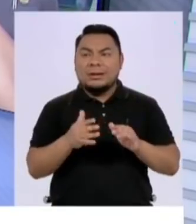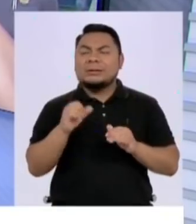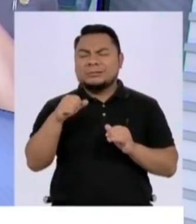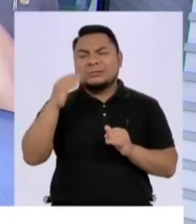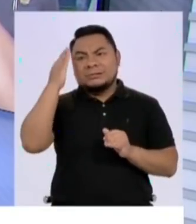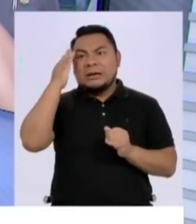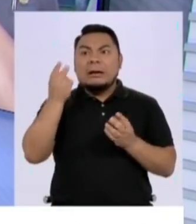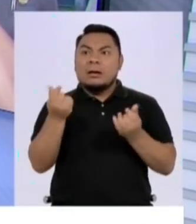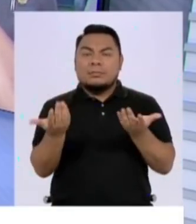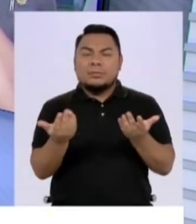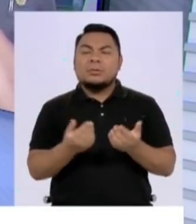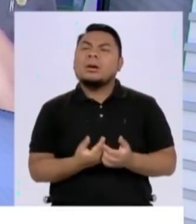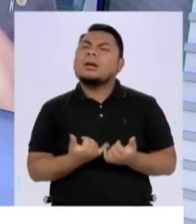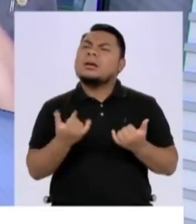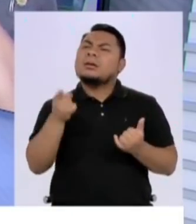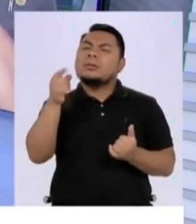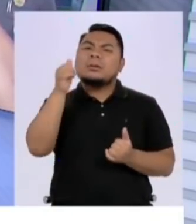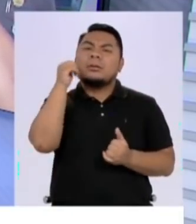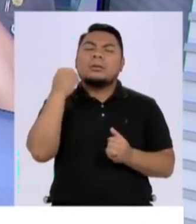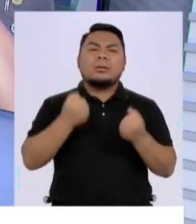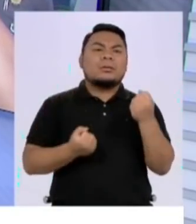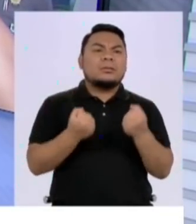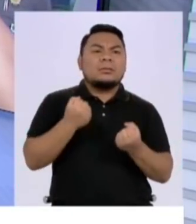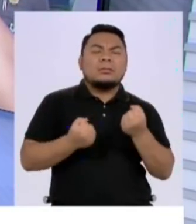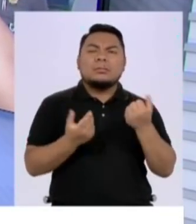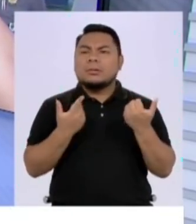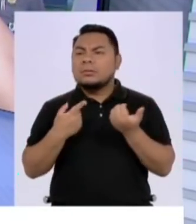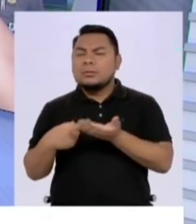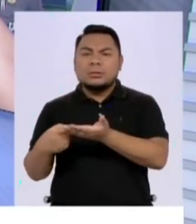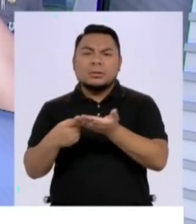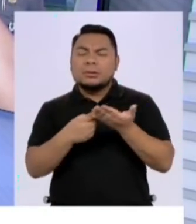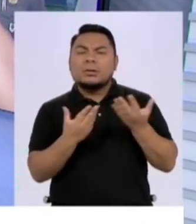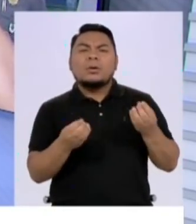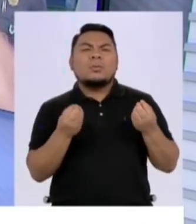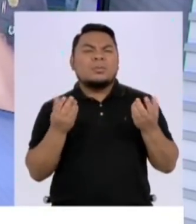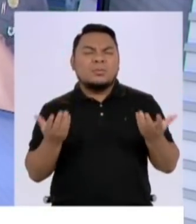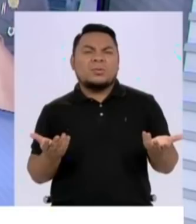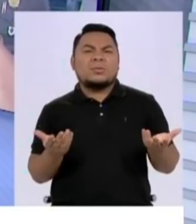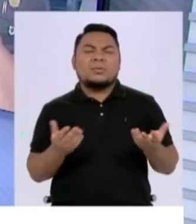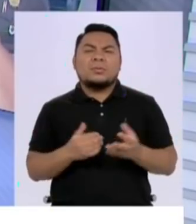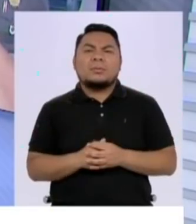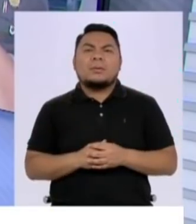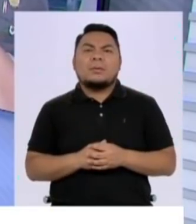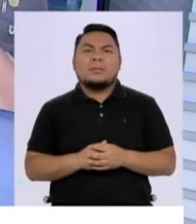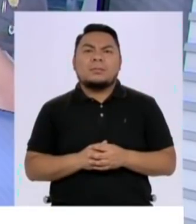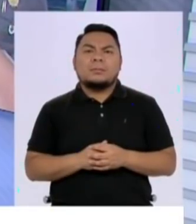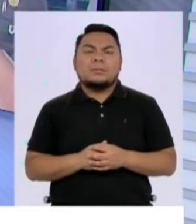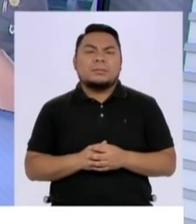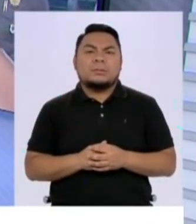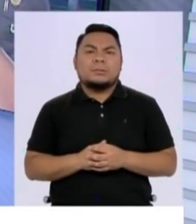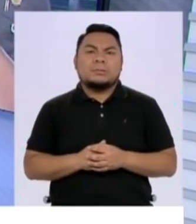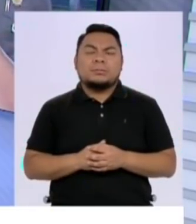el transporte. ¿Ese es un tema de coordinación nada más? El transporte público, me refiero.